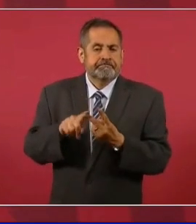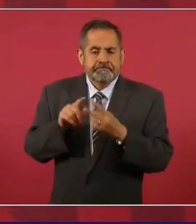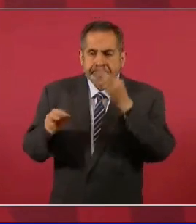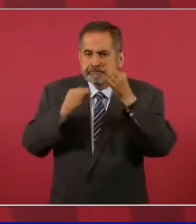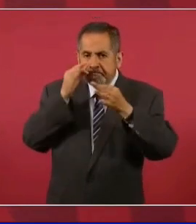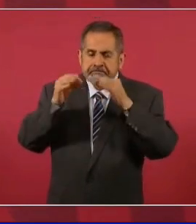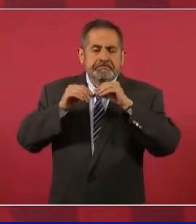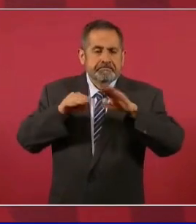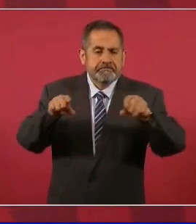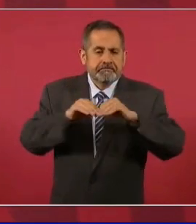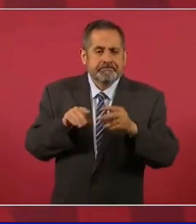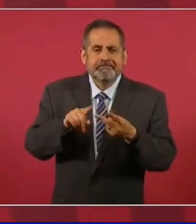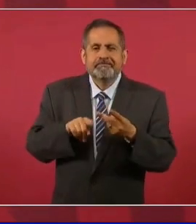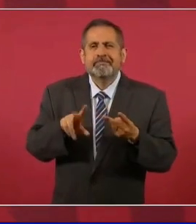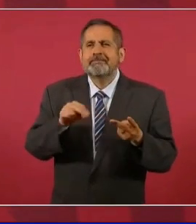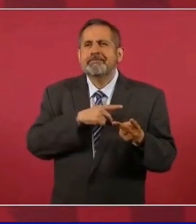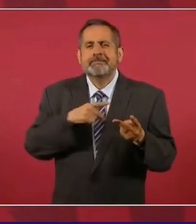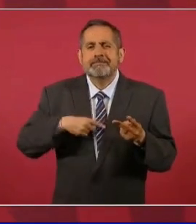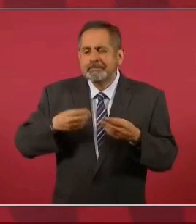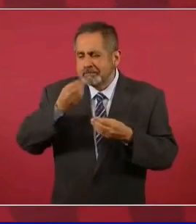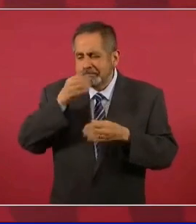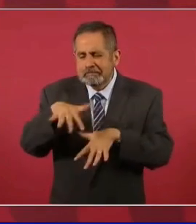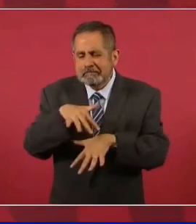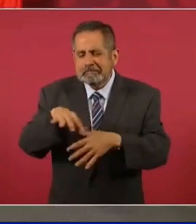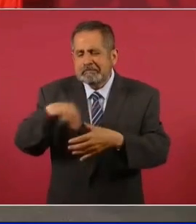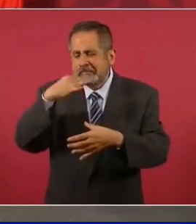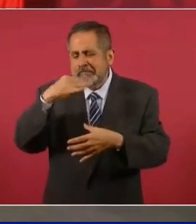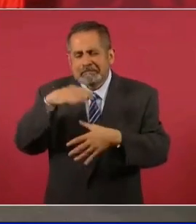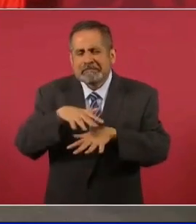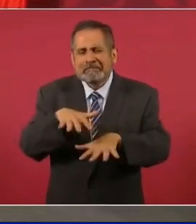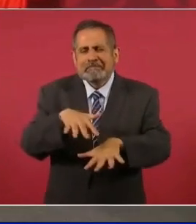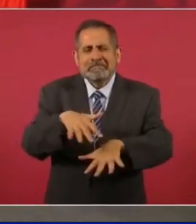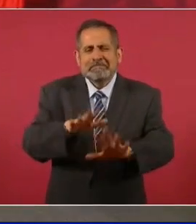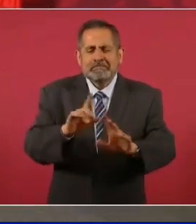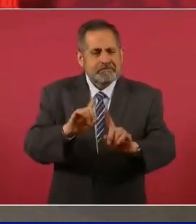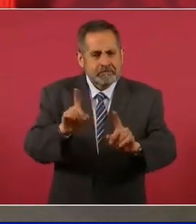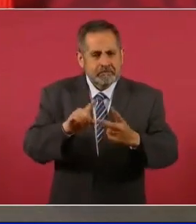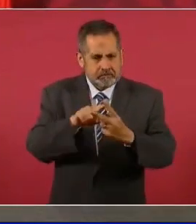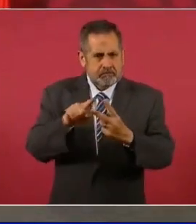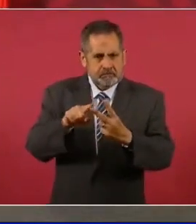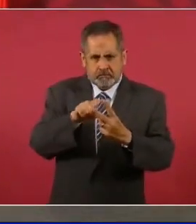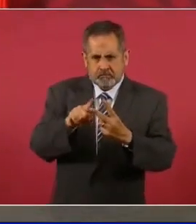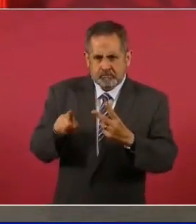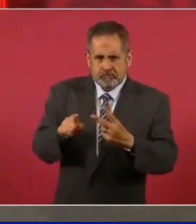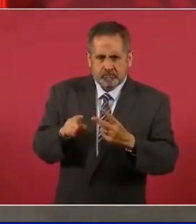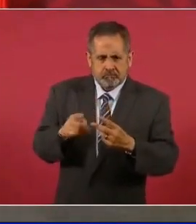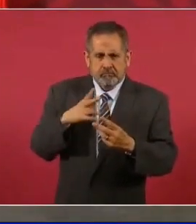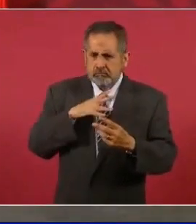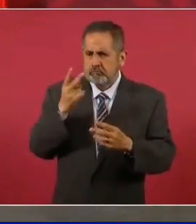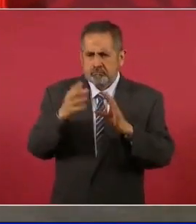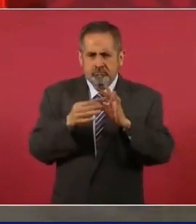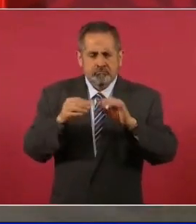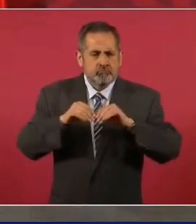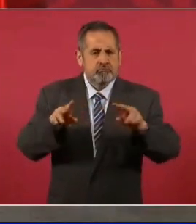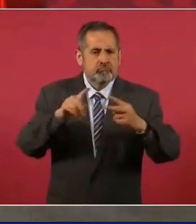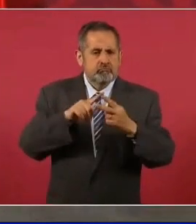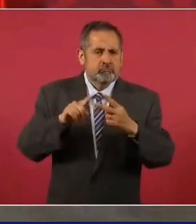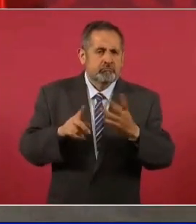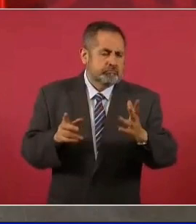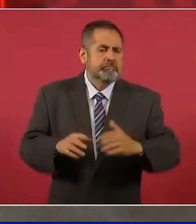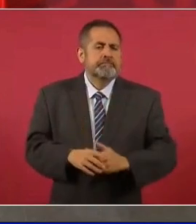el no consumir productos chatarra son las dos que tenemos